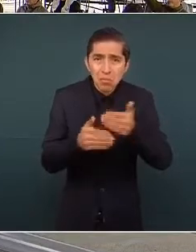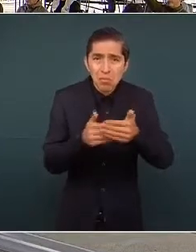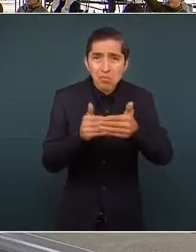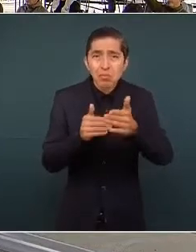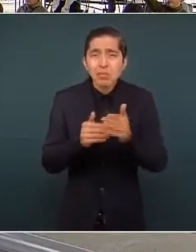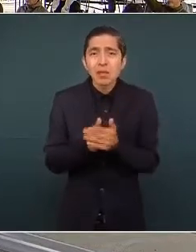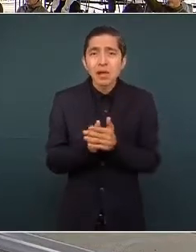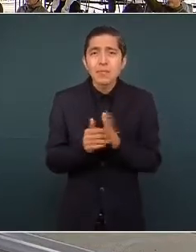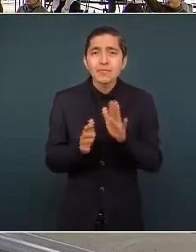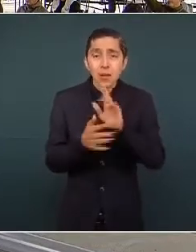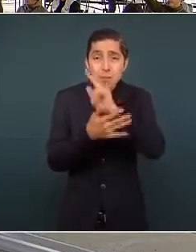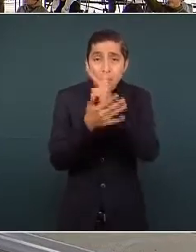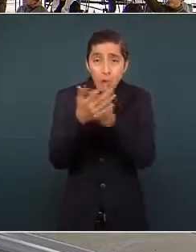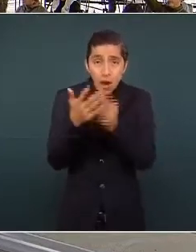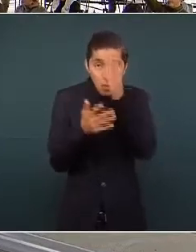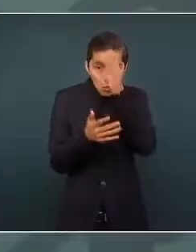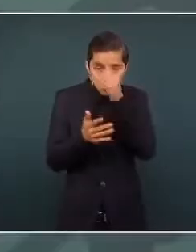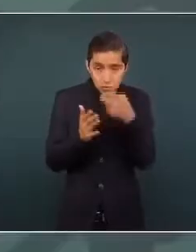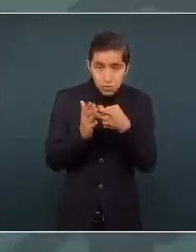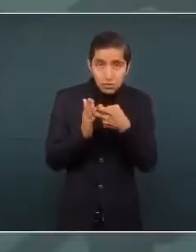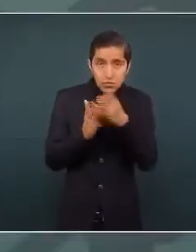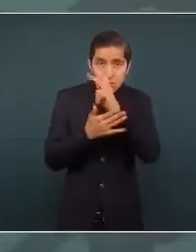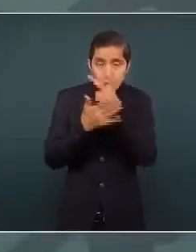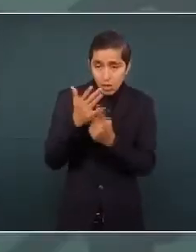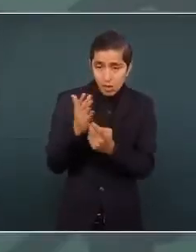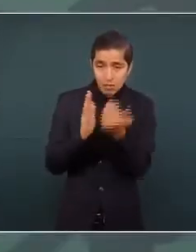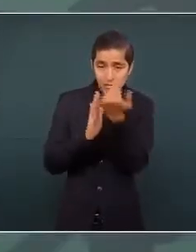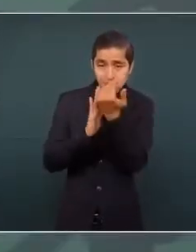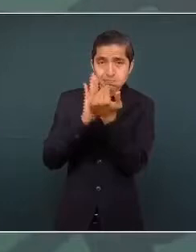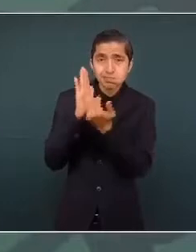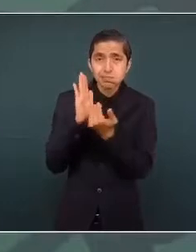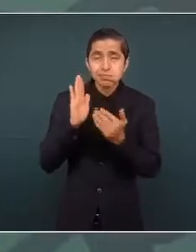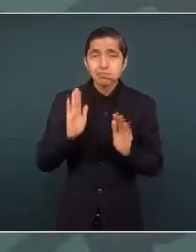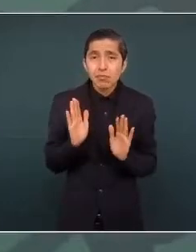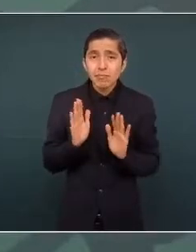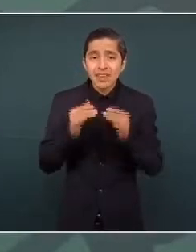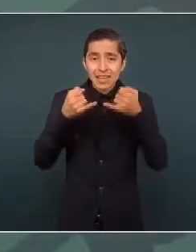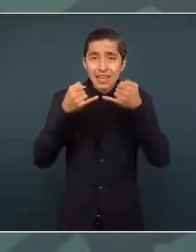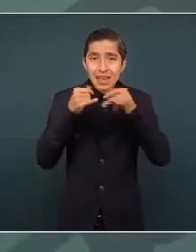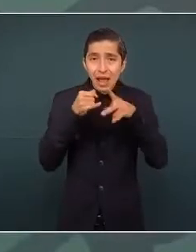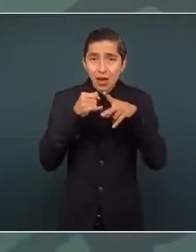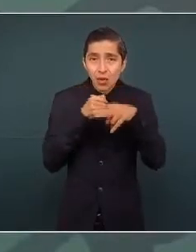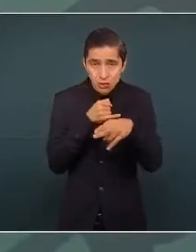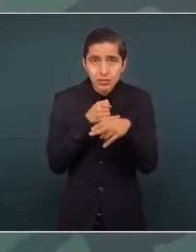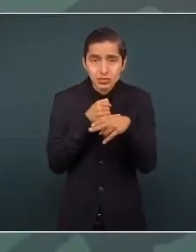Vamos, de acuerdo al programa, a tener lo de la inauguración